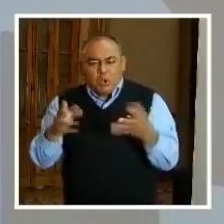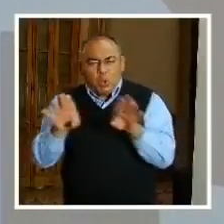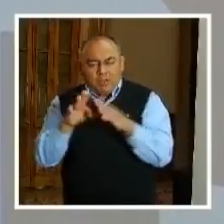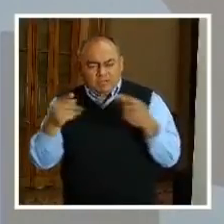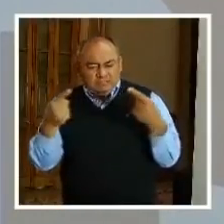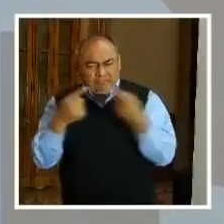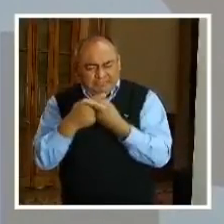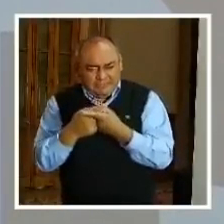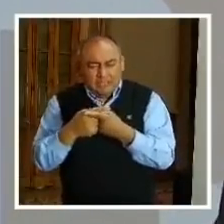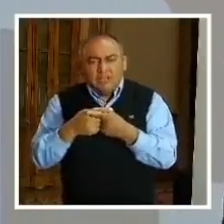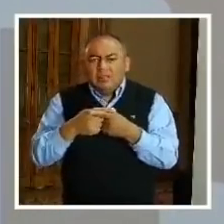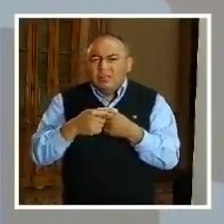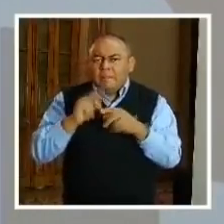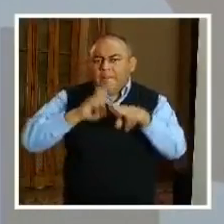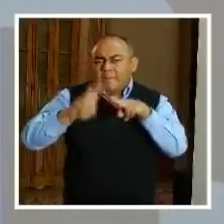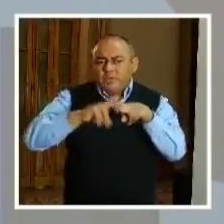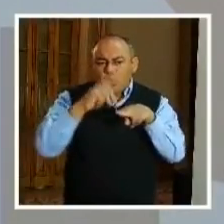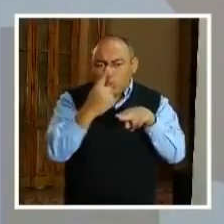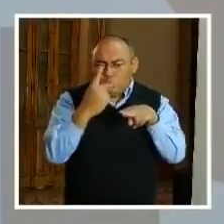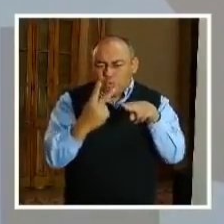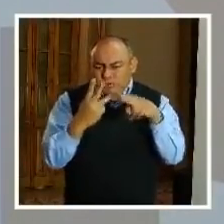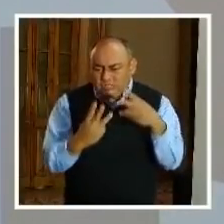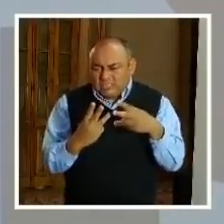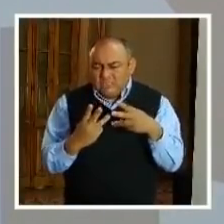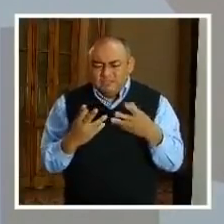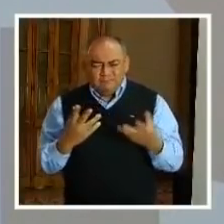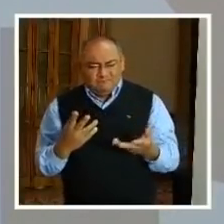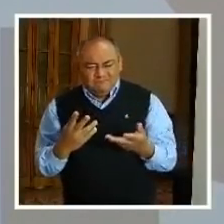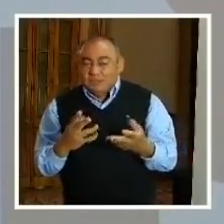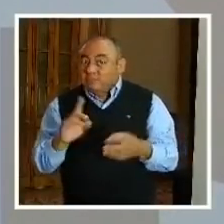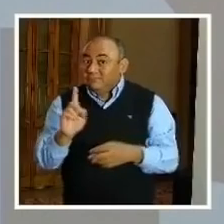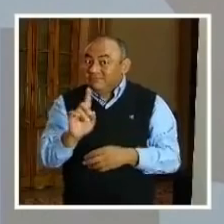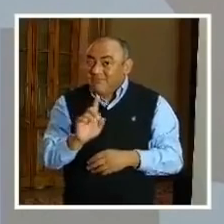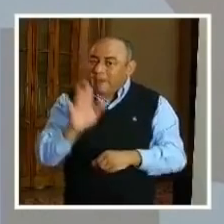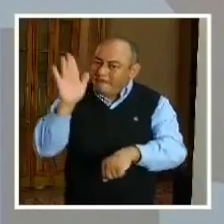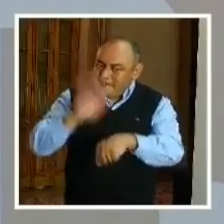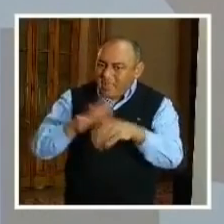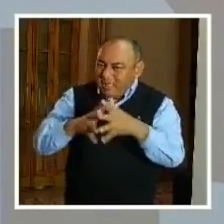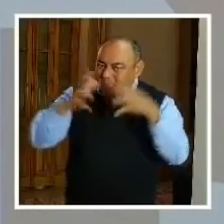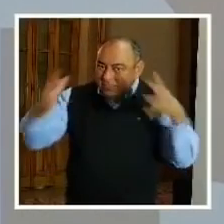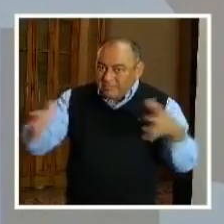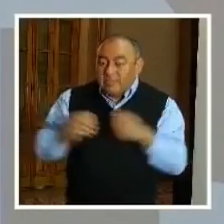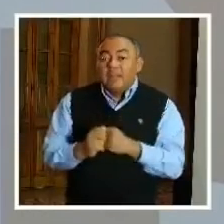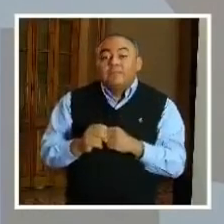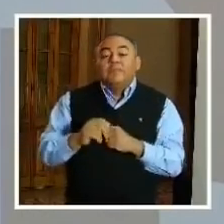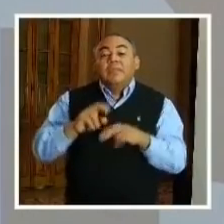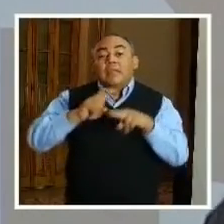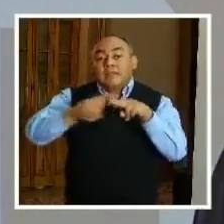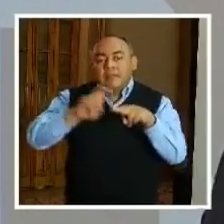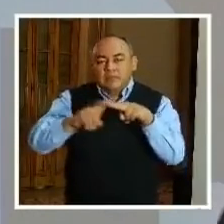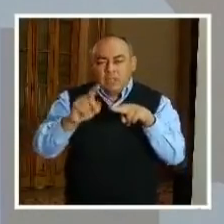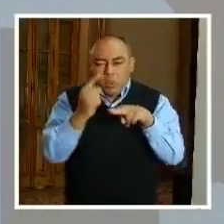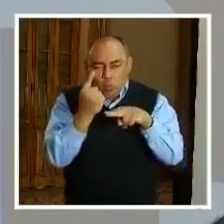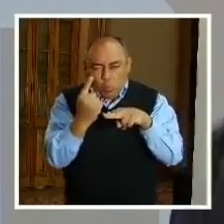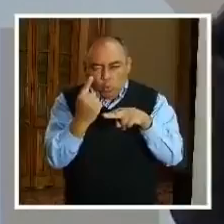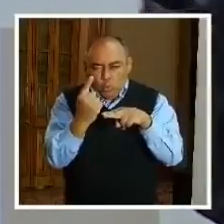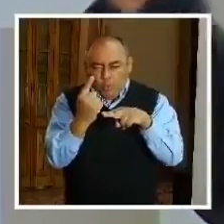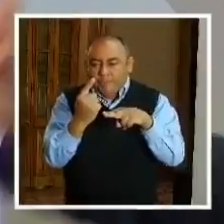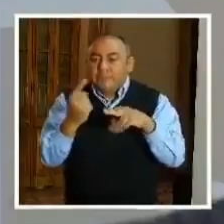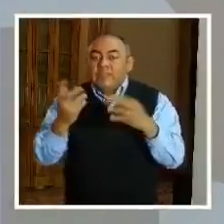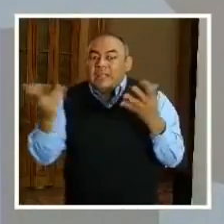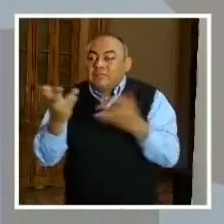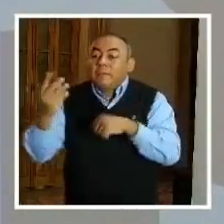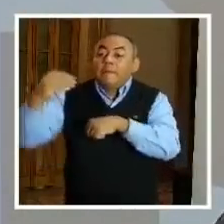3, vamos a ampliar la línea 1 con Transmetro eléctrico